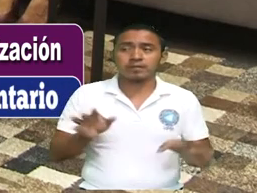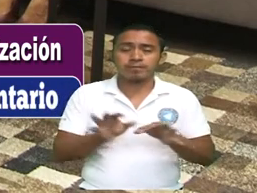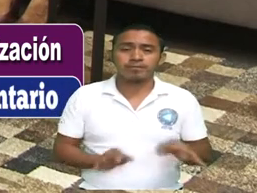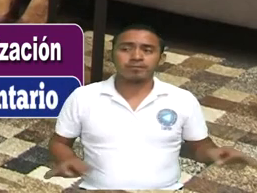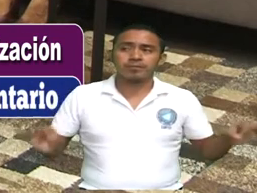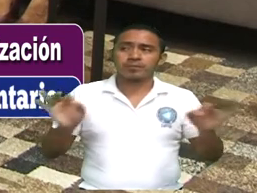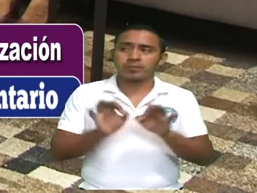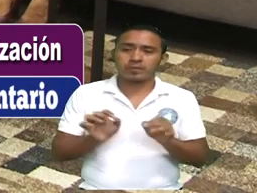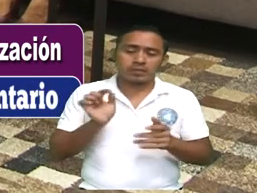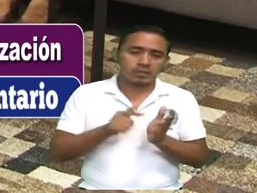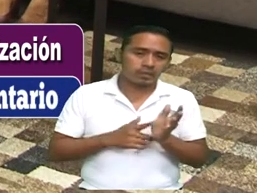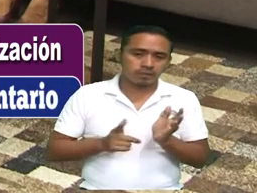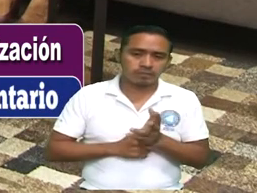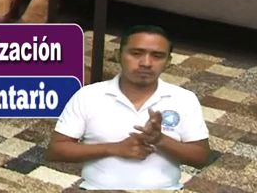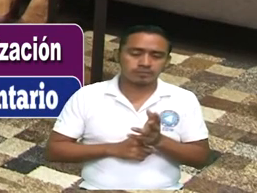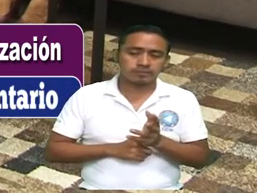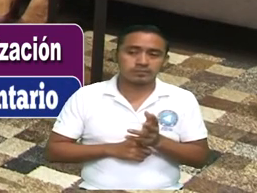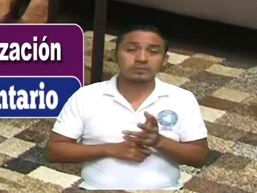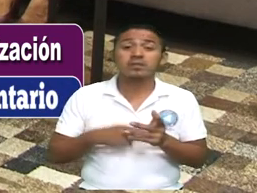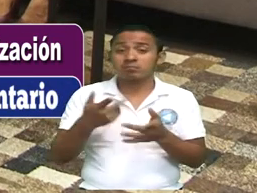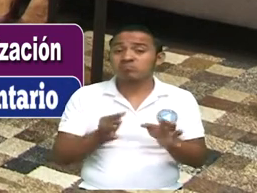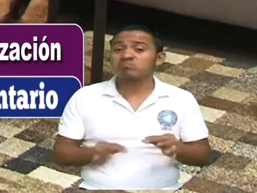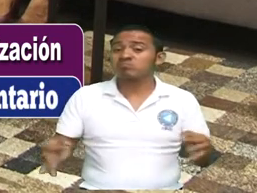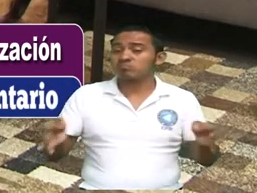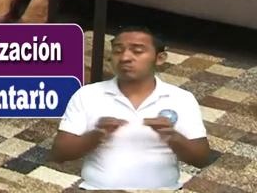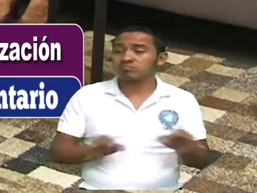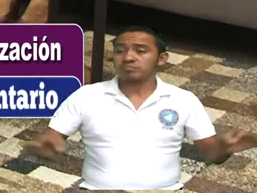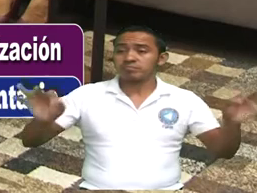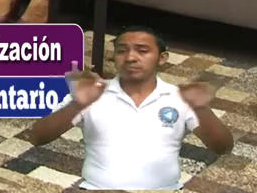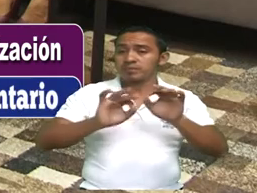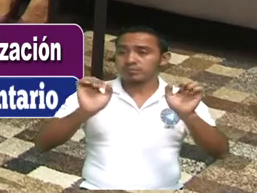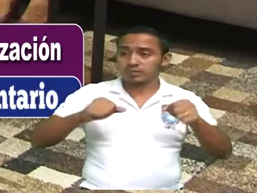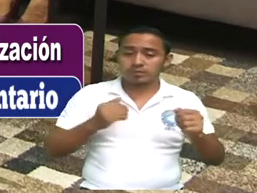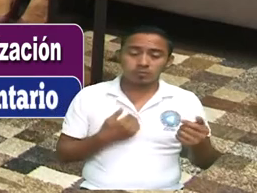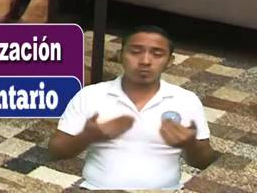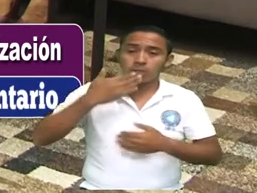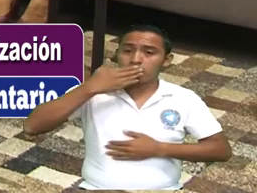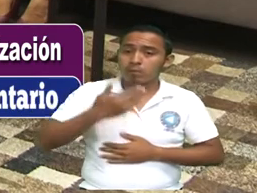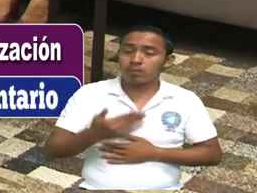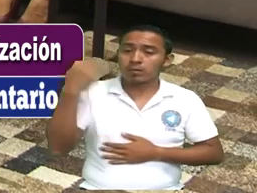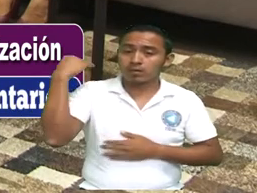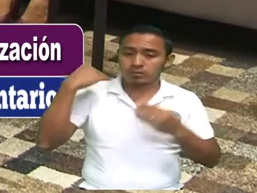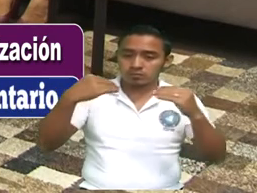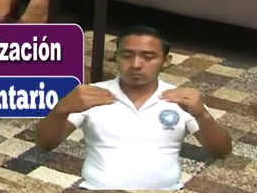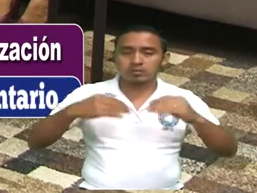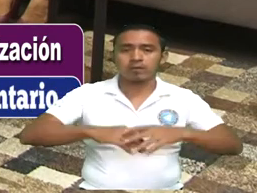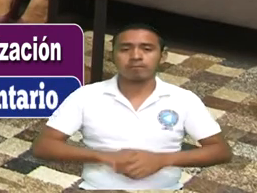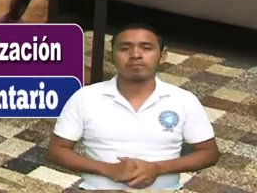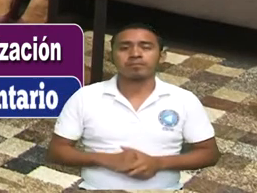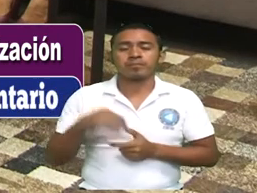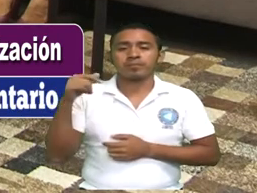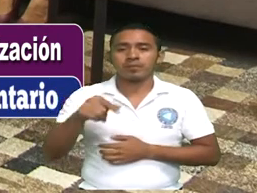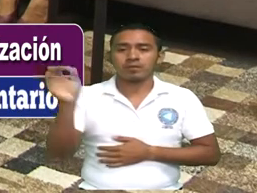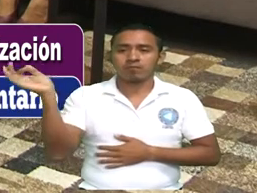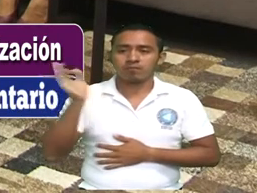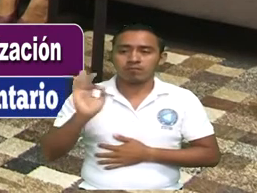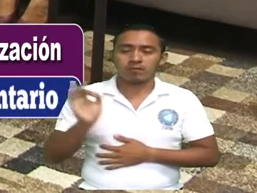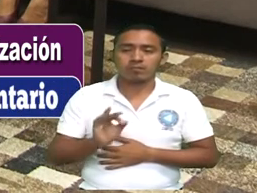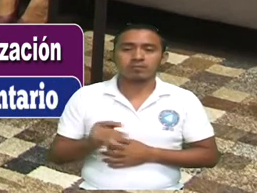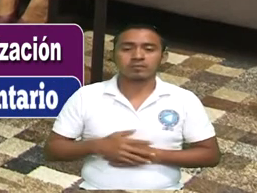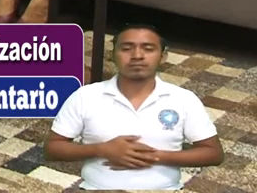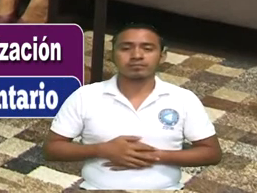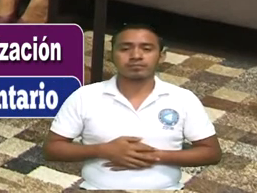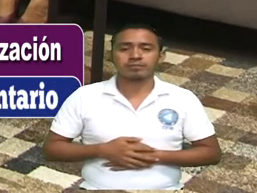juegan un papel de relevada importancia también para alcanzar la calidad de la educación. Y en ese marco y en el